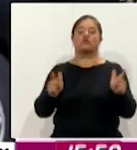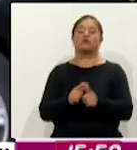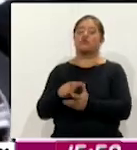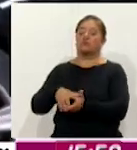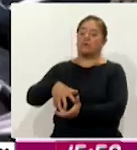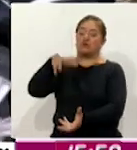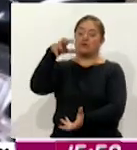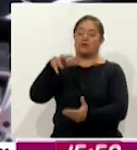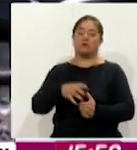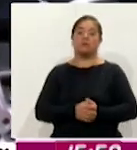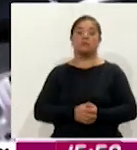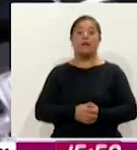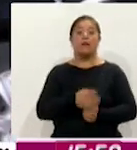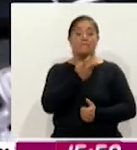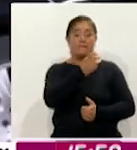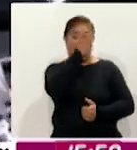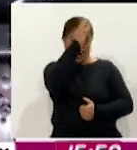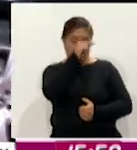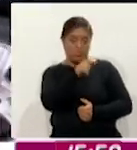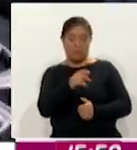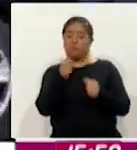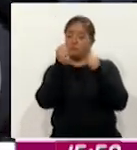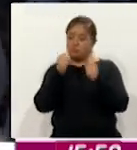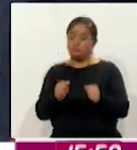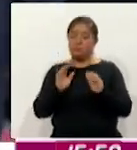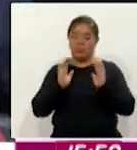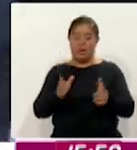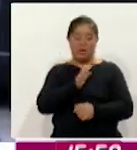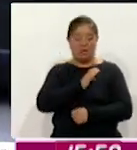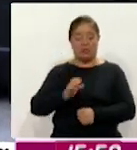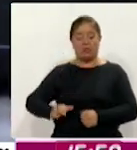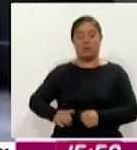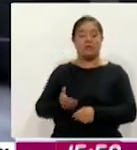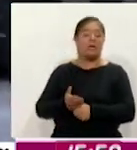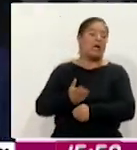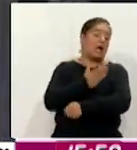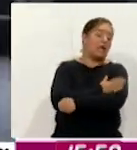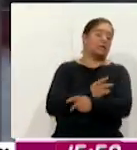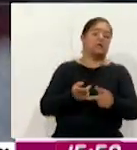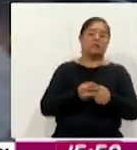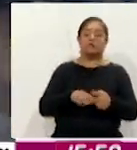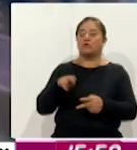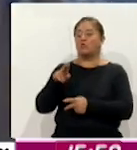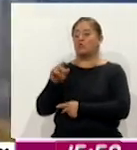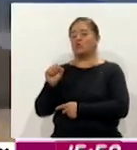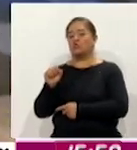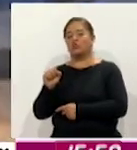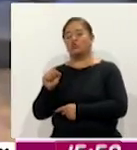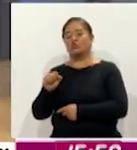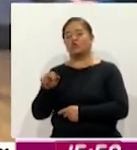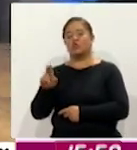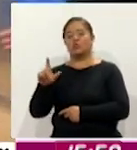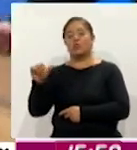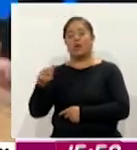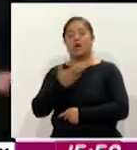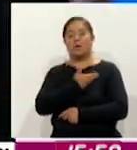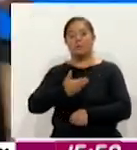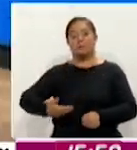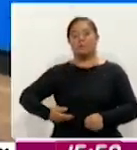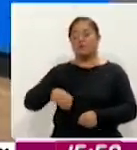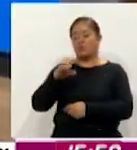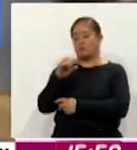mayoritarios. El acuerdo confirma a los candidatos de los que se habló inicialmente: Ursula von der Leyen para la presidencia de la Comisión